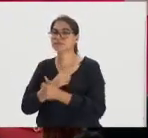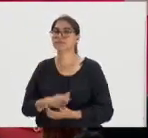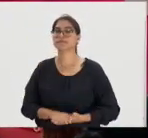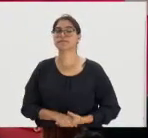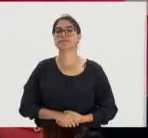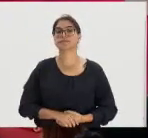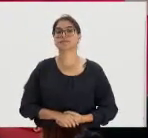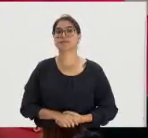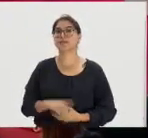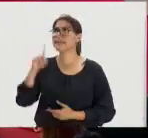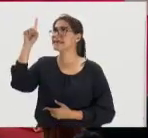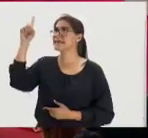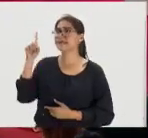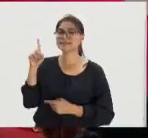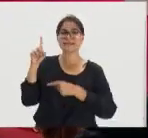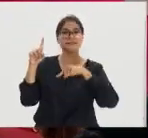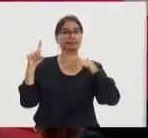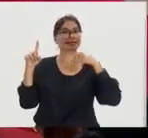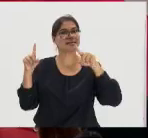donde estemos.